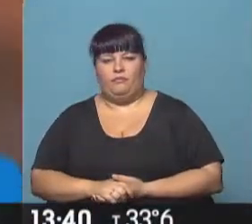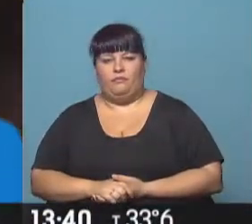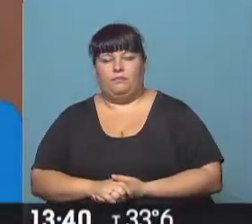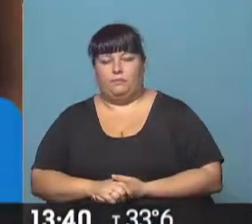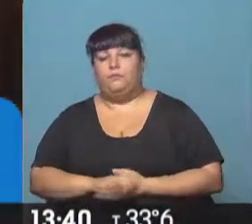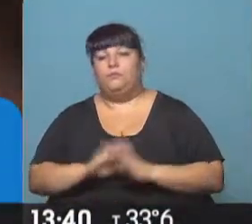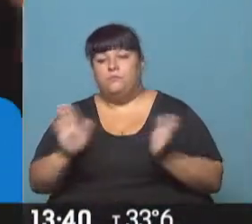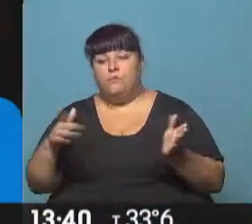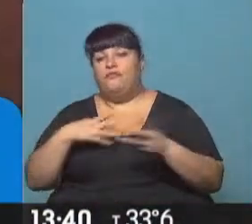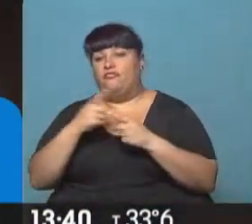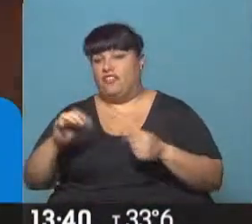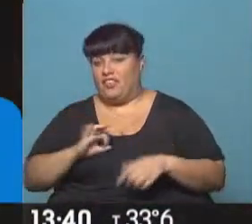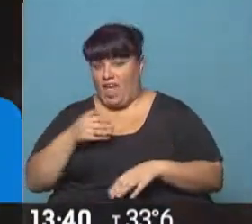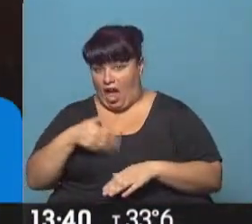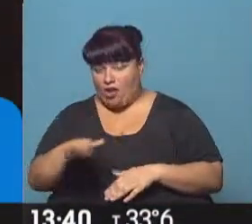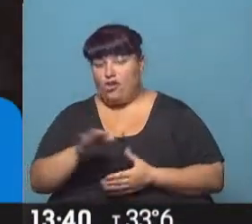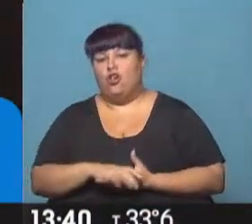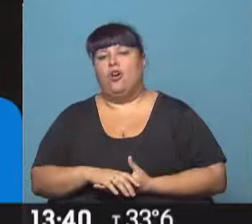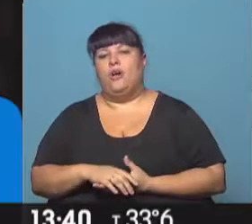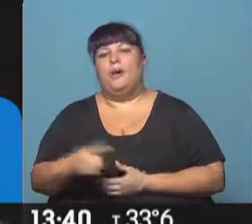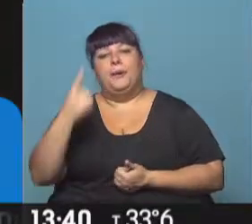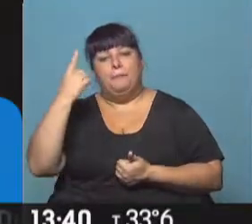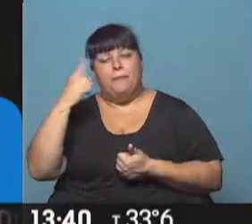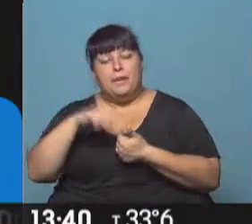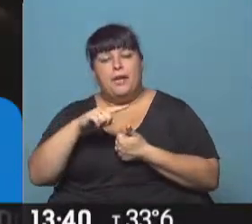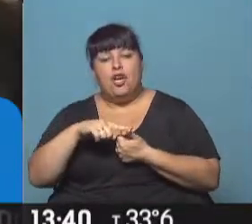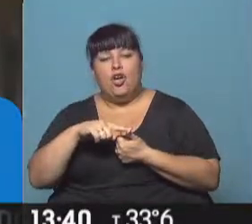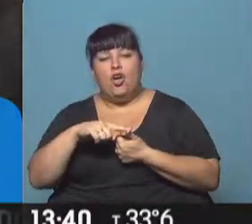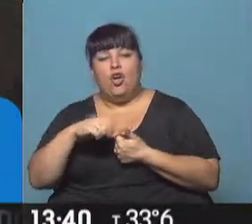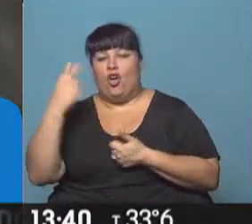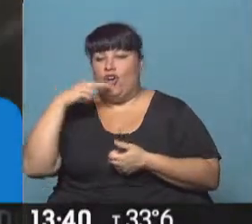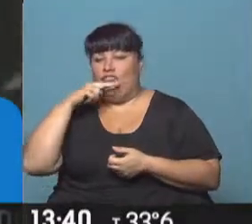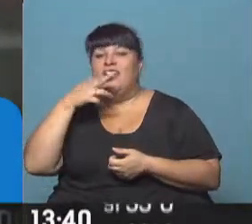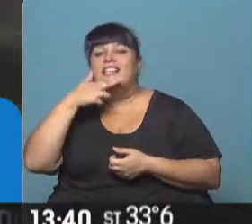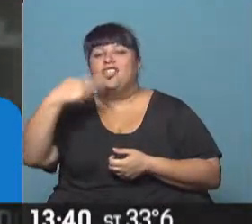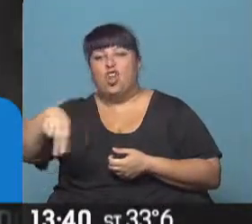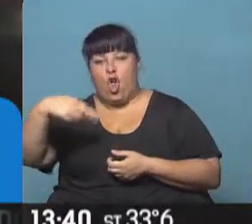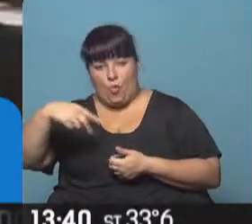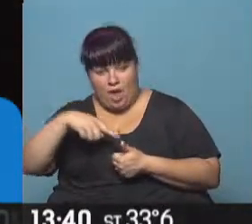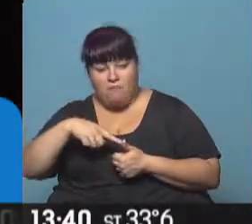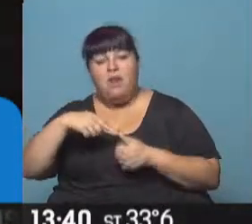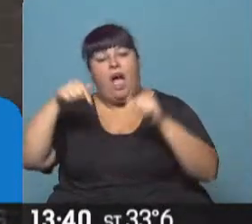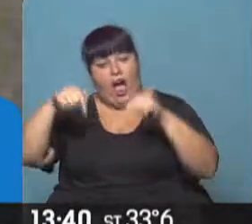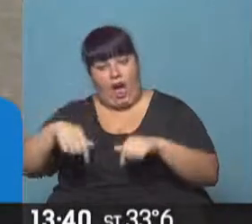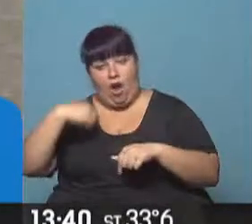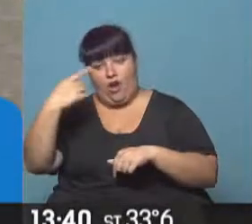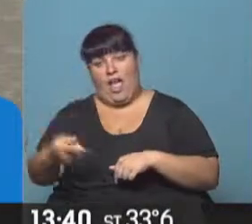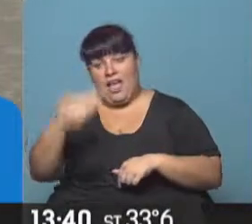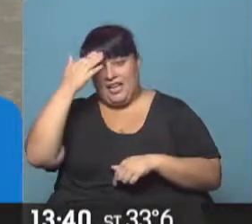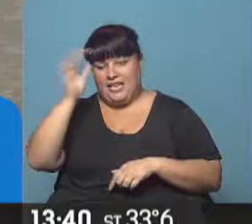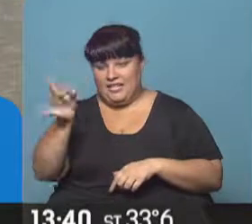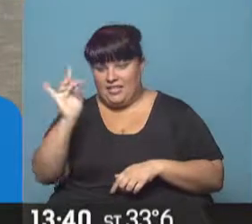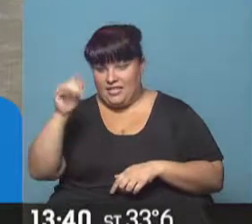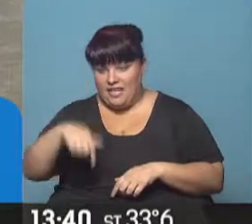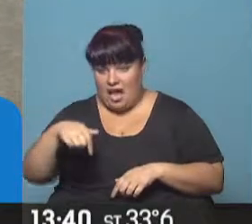Mira, bueno, estamos cerrando el año. Hicimos primero el viernes 17 de noviembre y bueno, ahora este 15 de